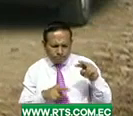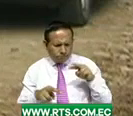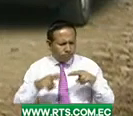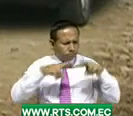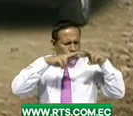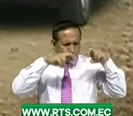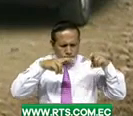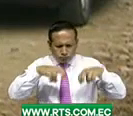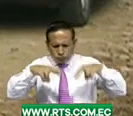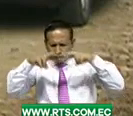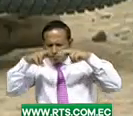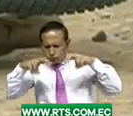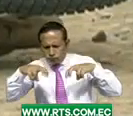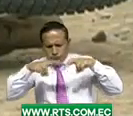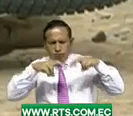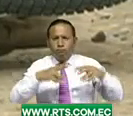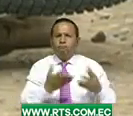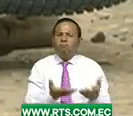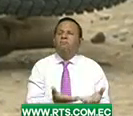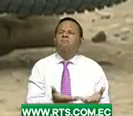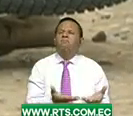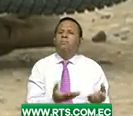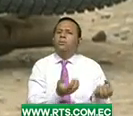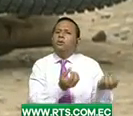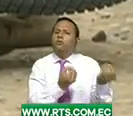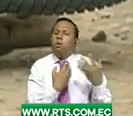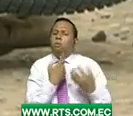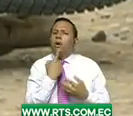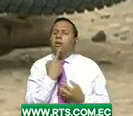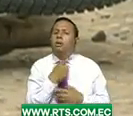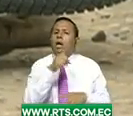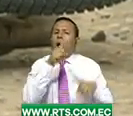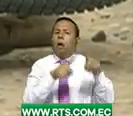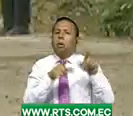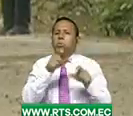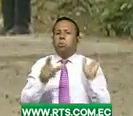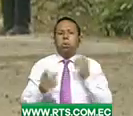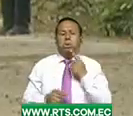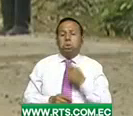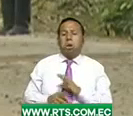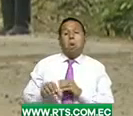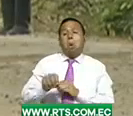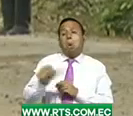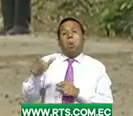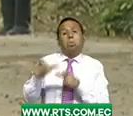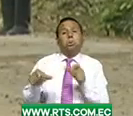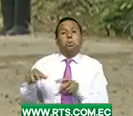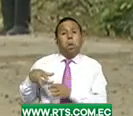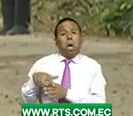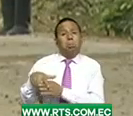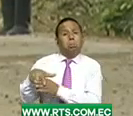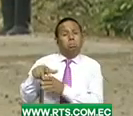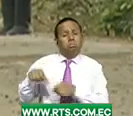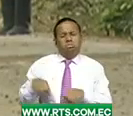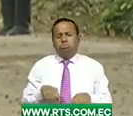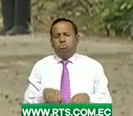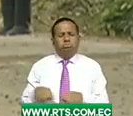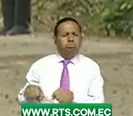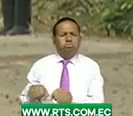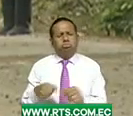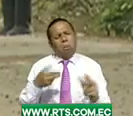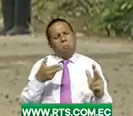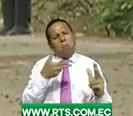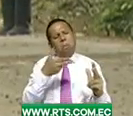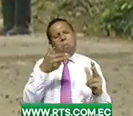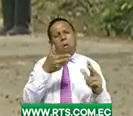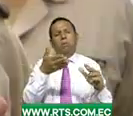investigaciones respectivas. Según expresaron, desconocidos en una moto los abordaron y les propinaron varios disparos. 3 cadáveres en el